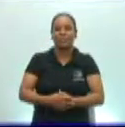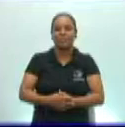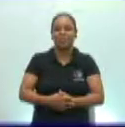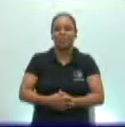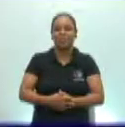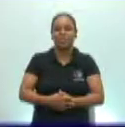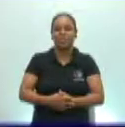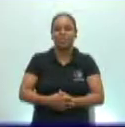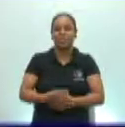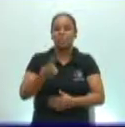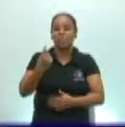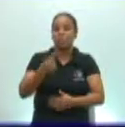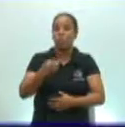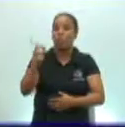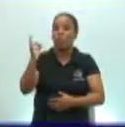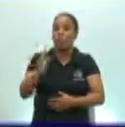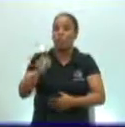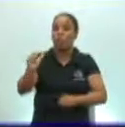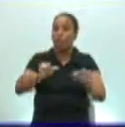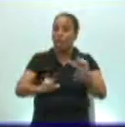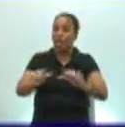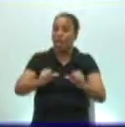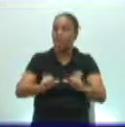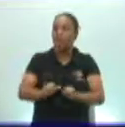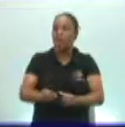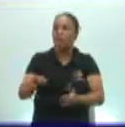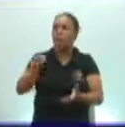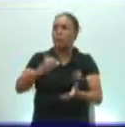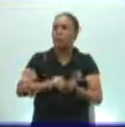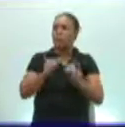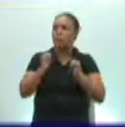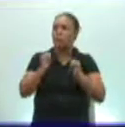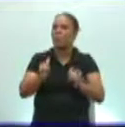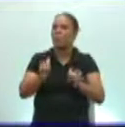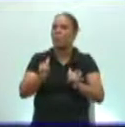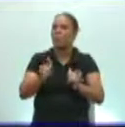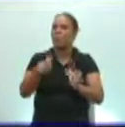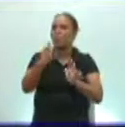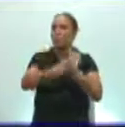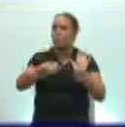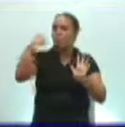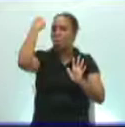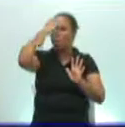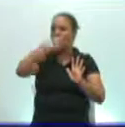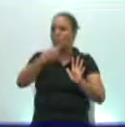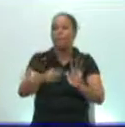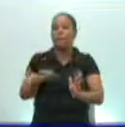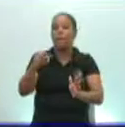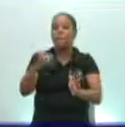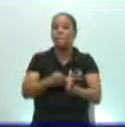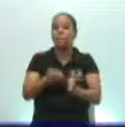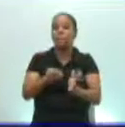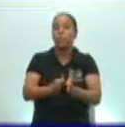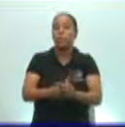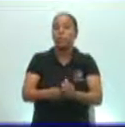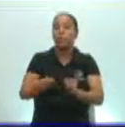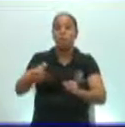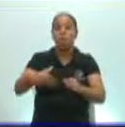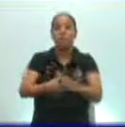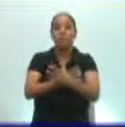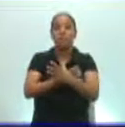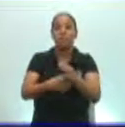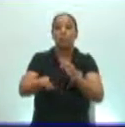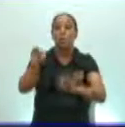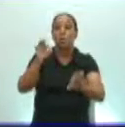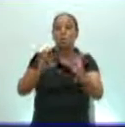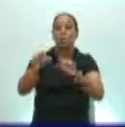En una fórmula química, para representar la información cualitativa, representamos los símbolos de los elementos químicos, y